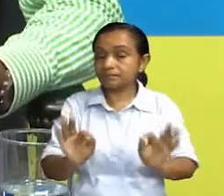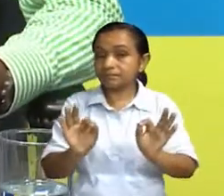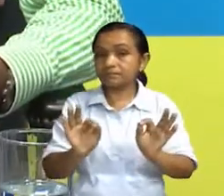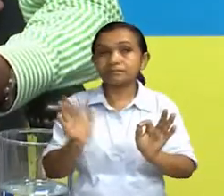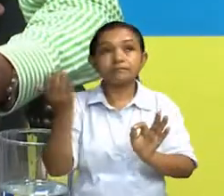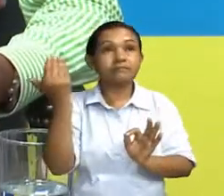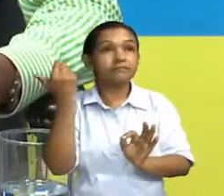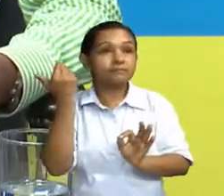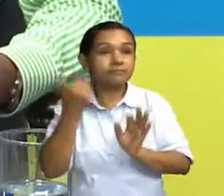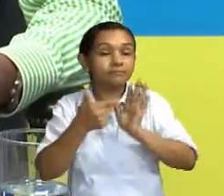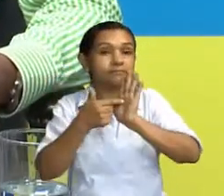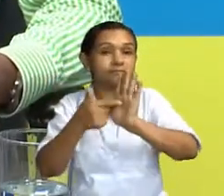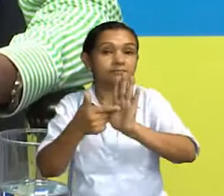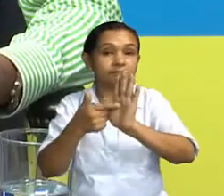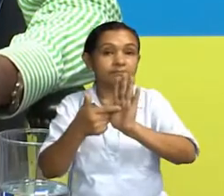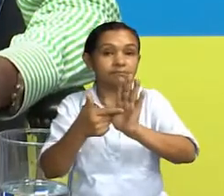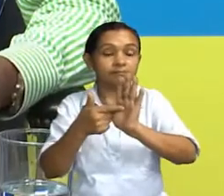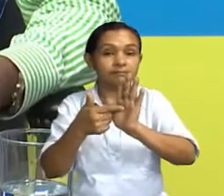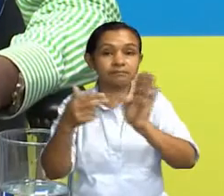ejemplo,